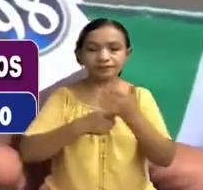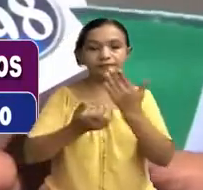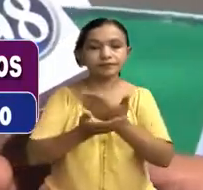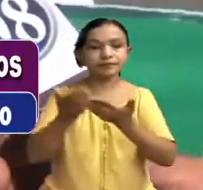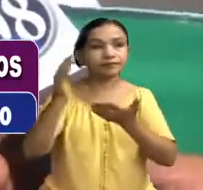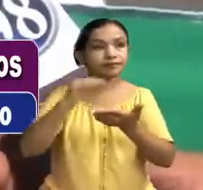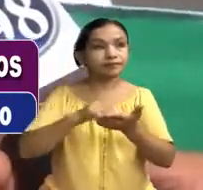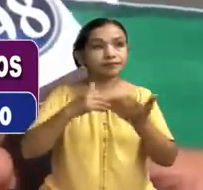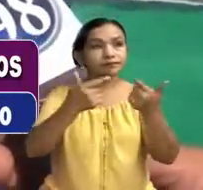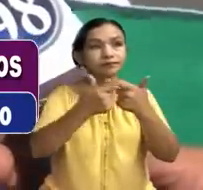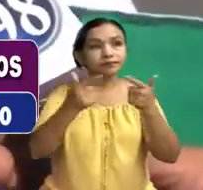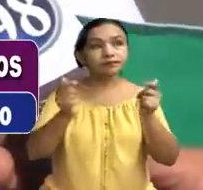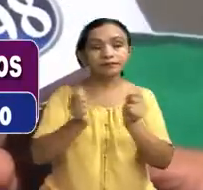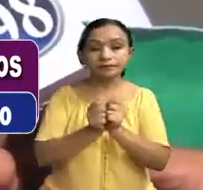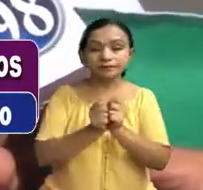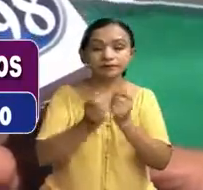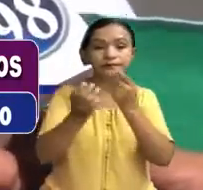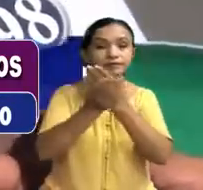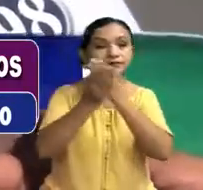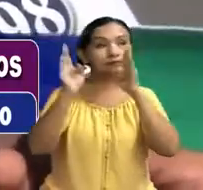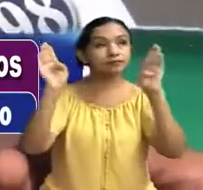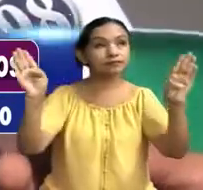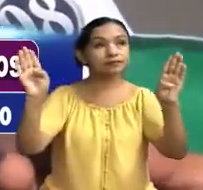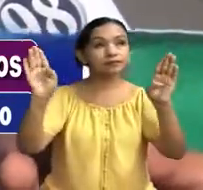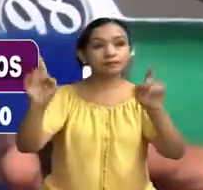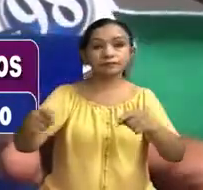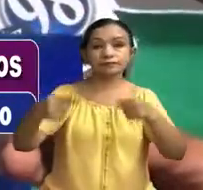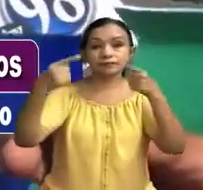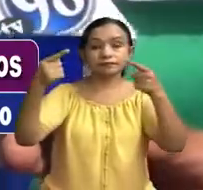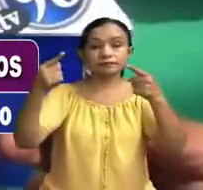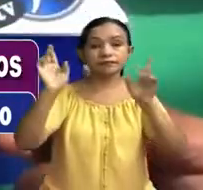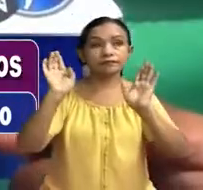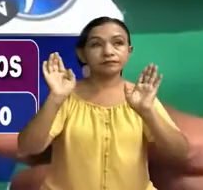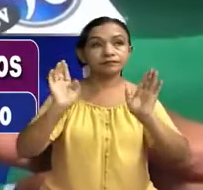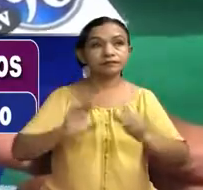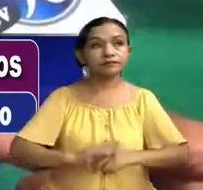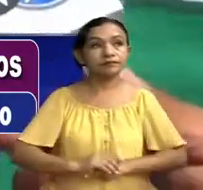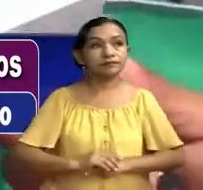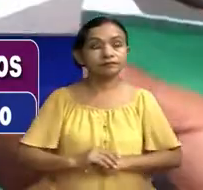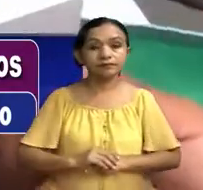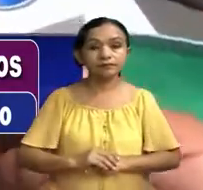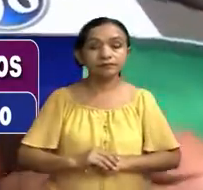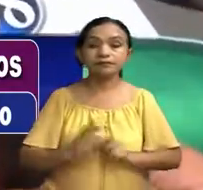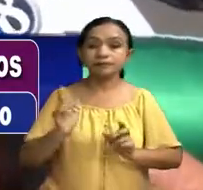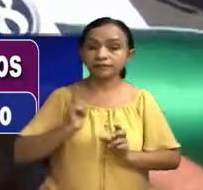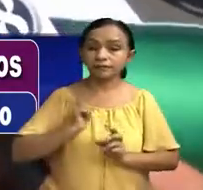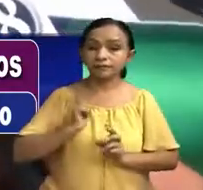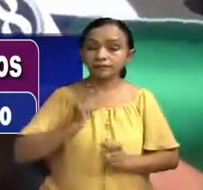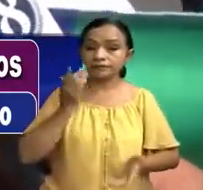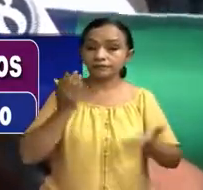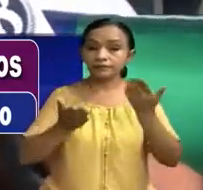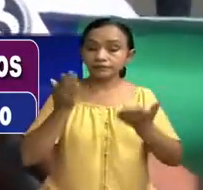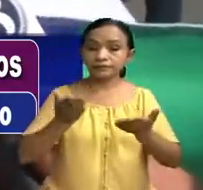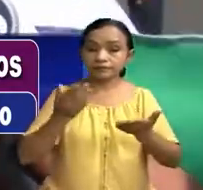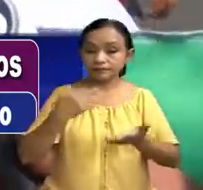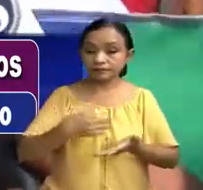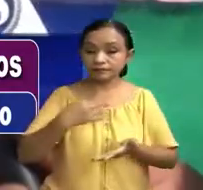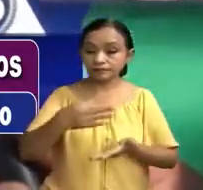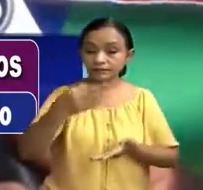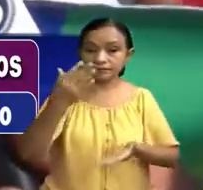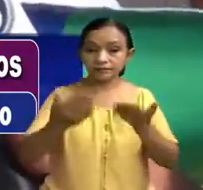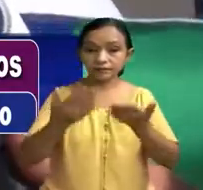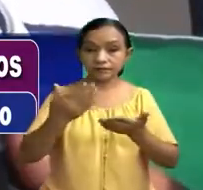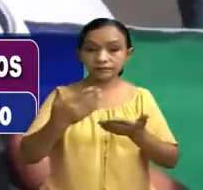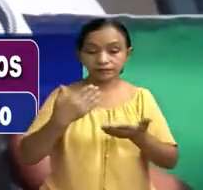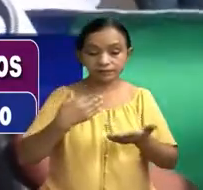de los sectores populares en Brasil contra el gobierno ultraderechista de Bolsonaro, que tendrá seguramente un efecto en el